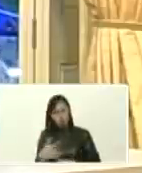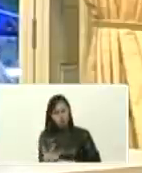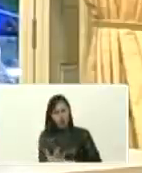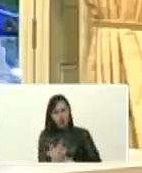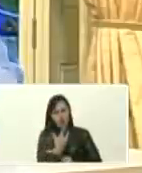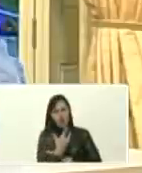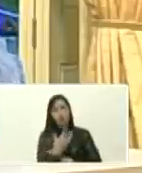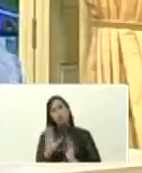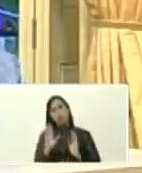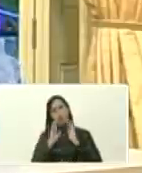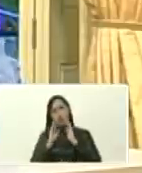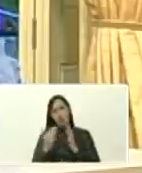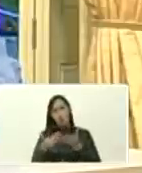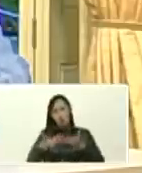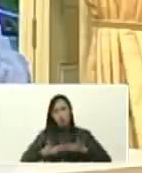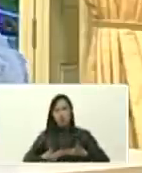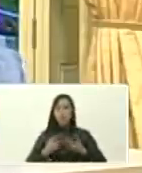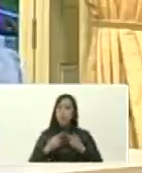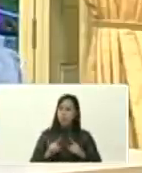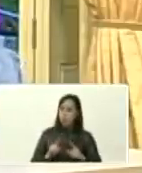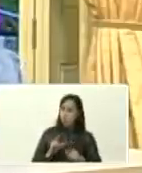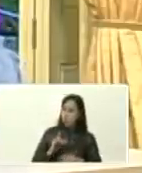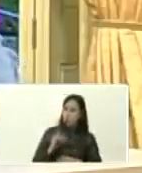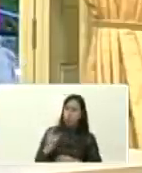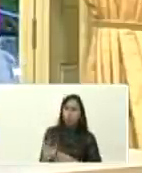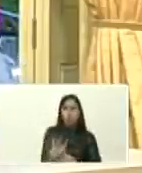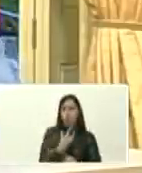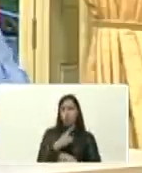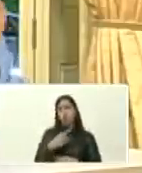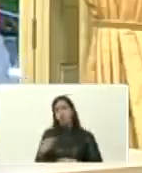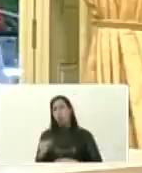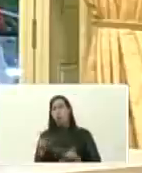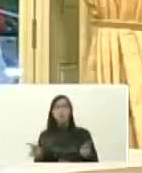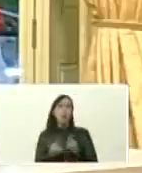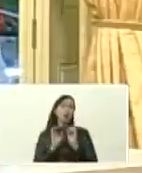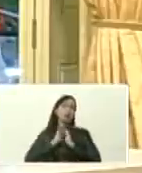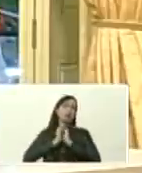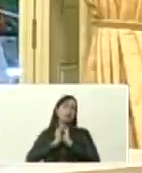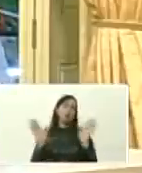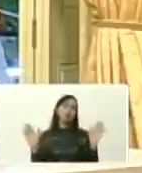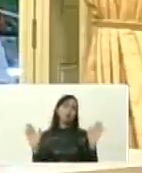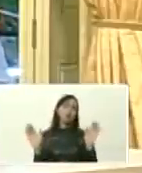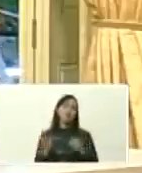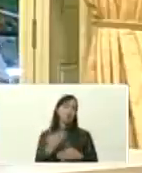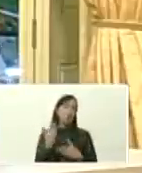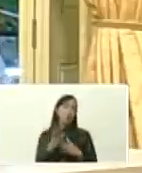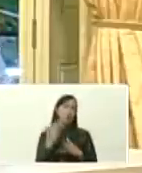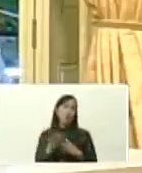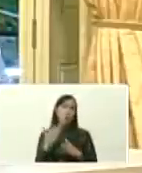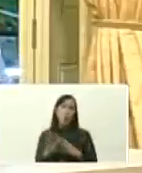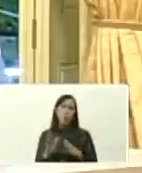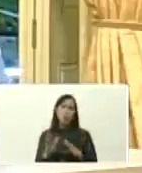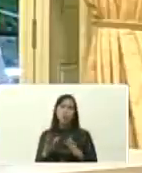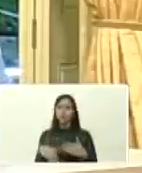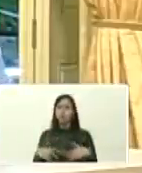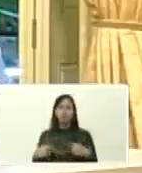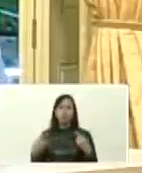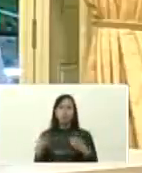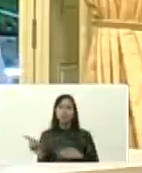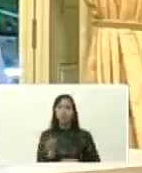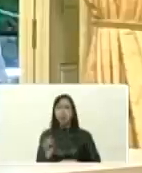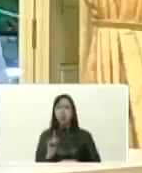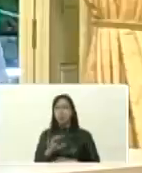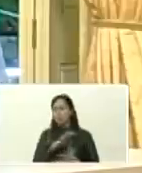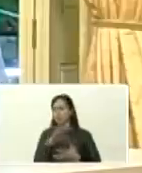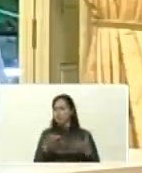dame tus bendiciones. Si no me quieres, dame tus oraciones. No importa, esto no es un problema.